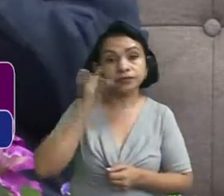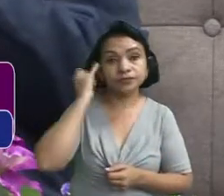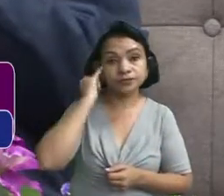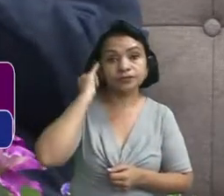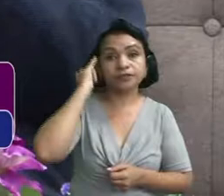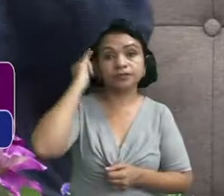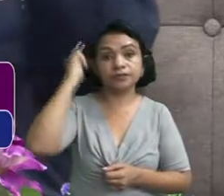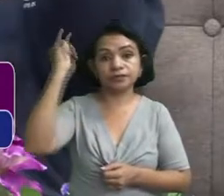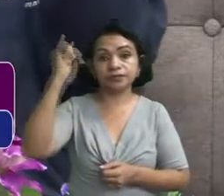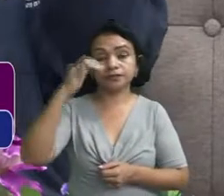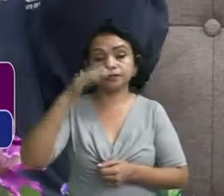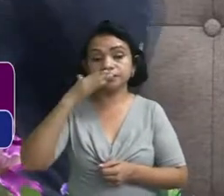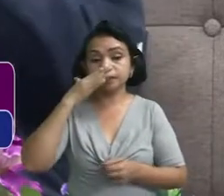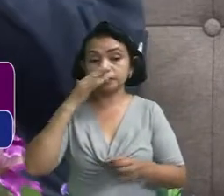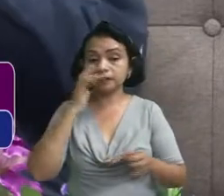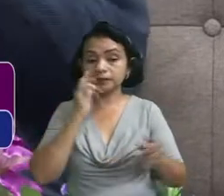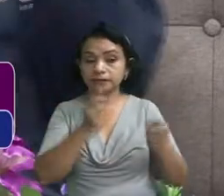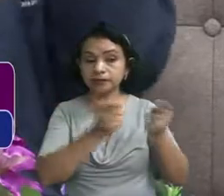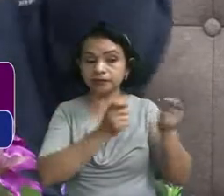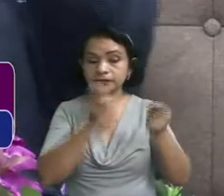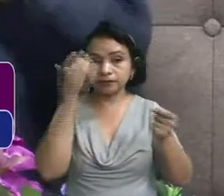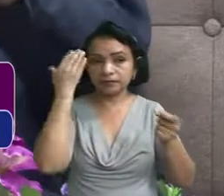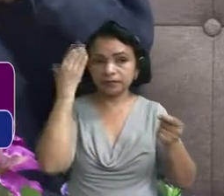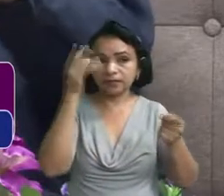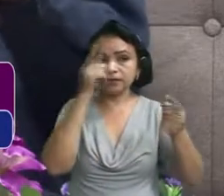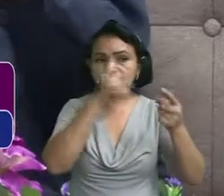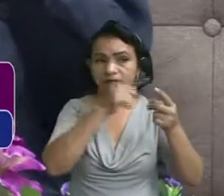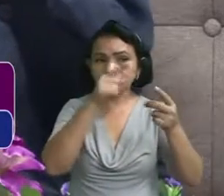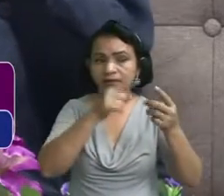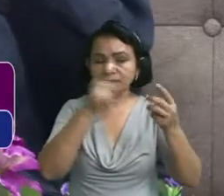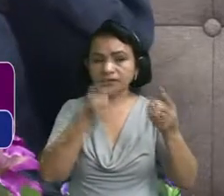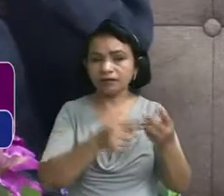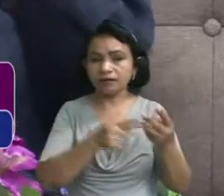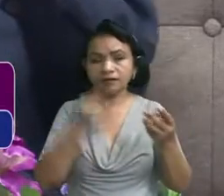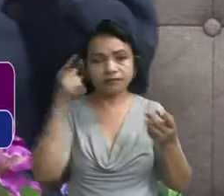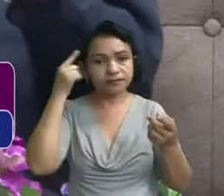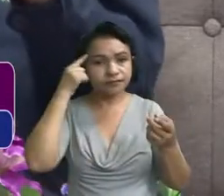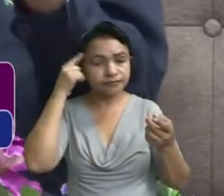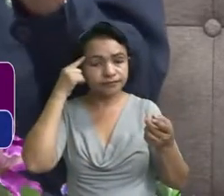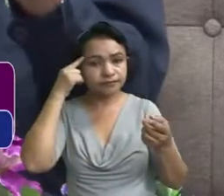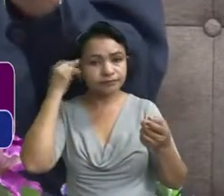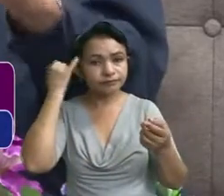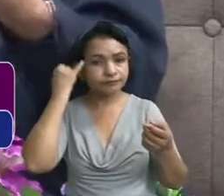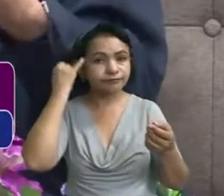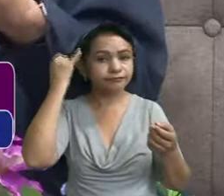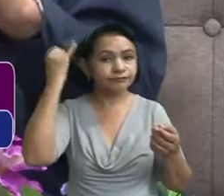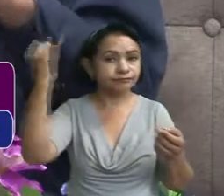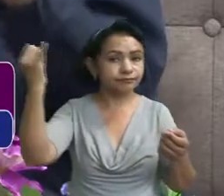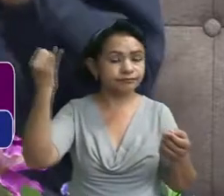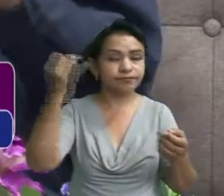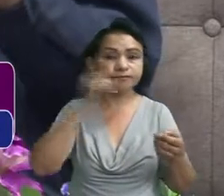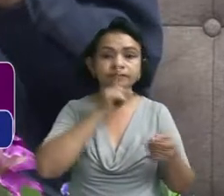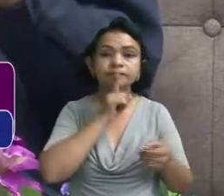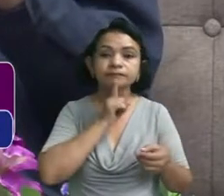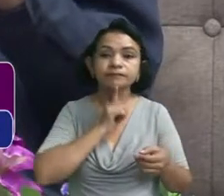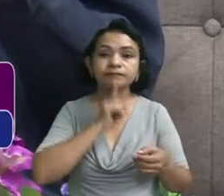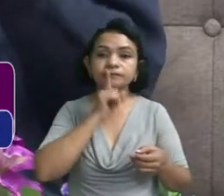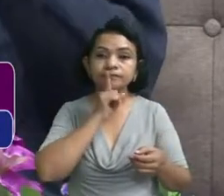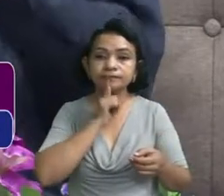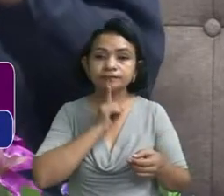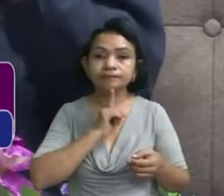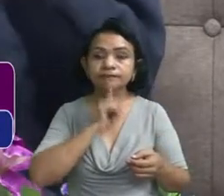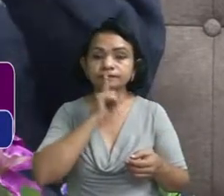inteligencia, sabiendo cuál era el formato de guerra psicológica se enfrenta inteligentemente, con mucha paciencia,